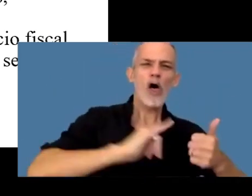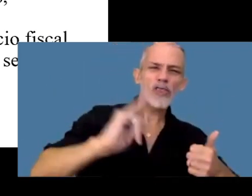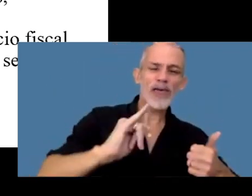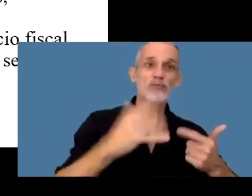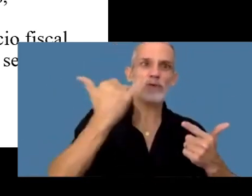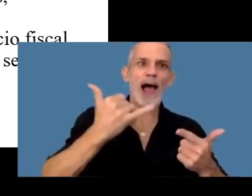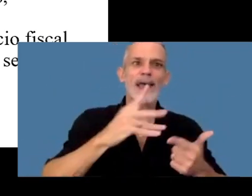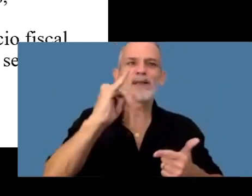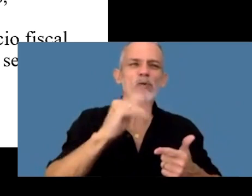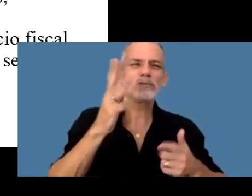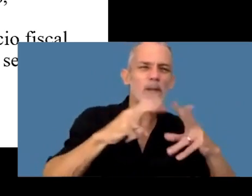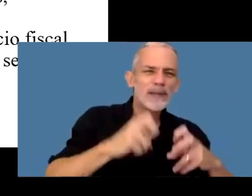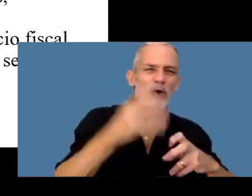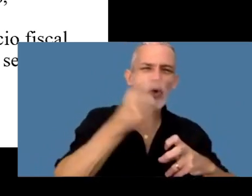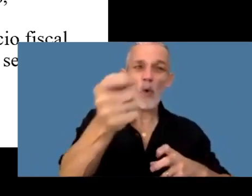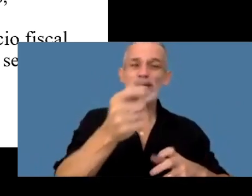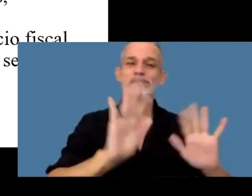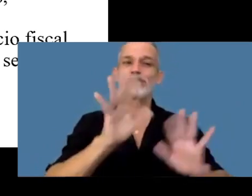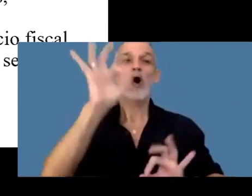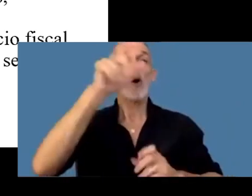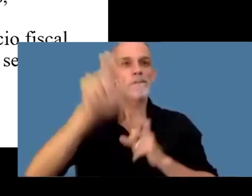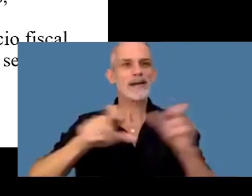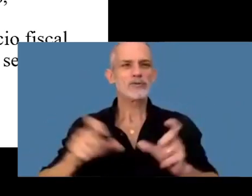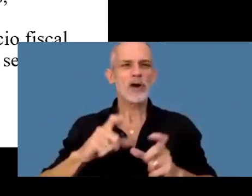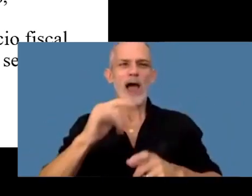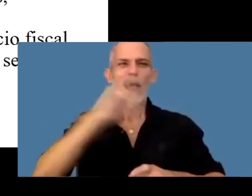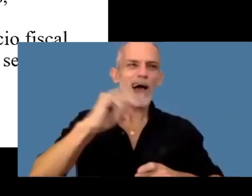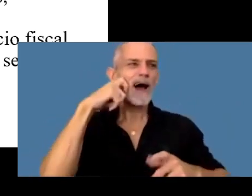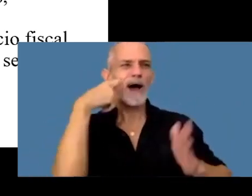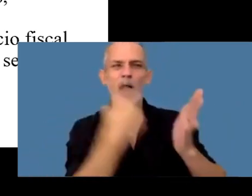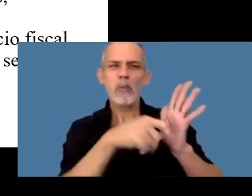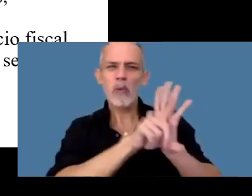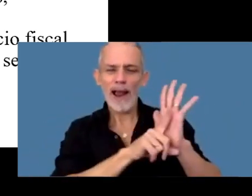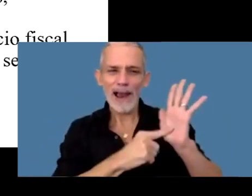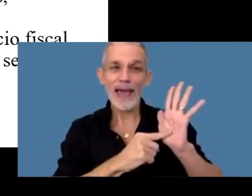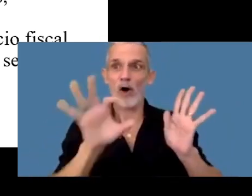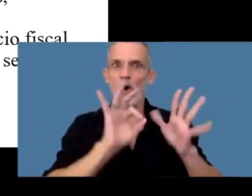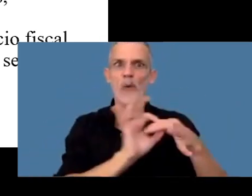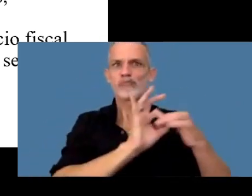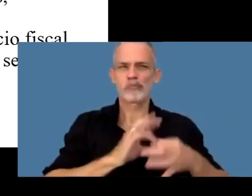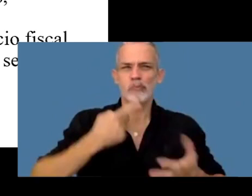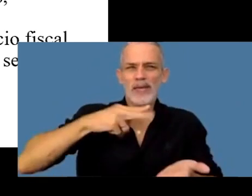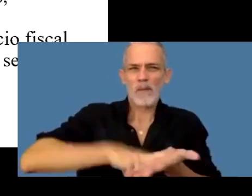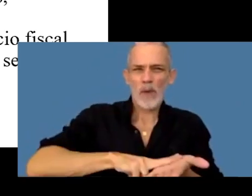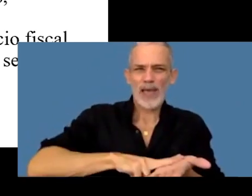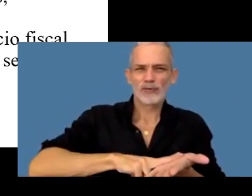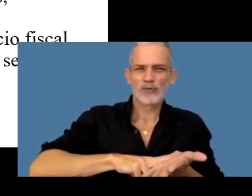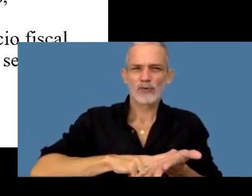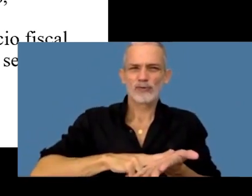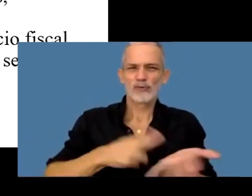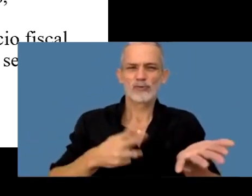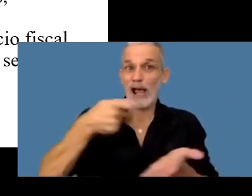o aquellos denunciados por delitos comunes vinculados a obligaciones tributarias. Y